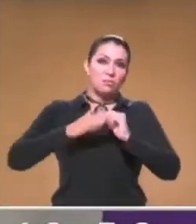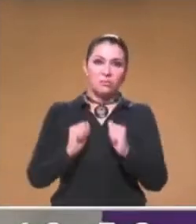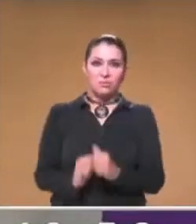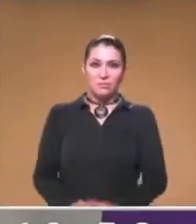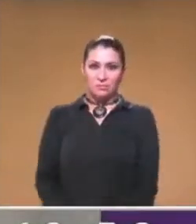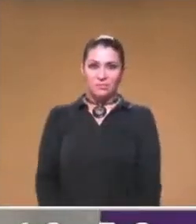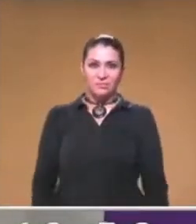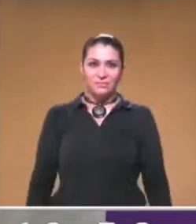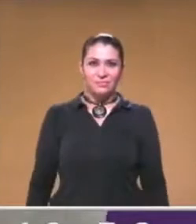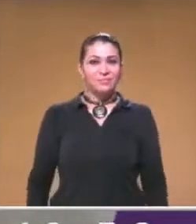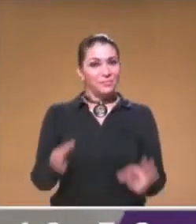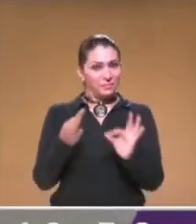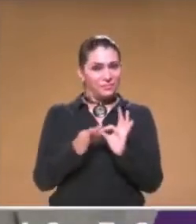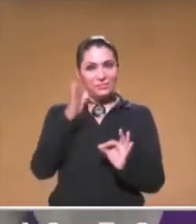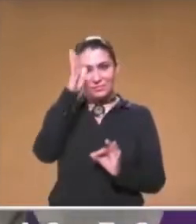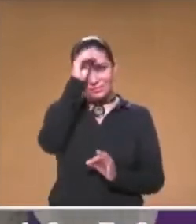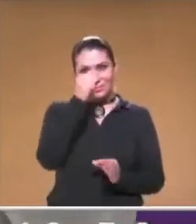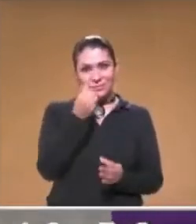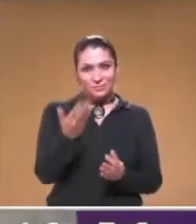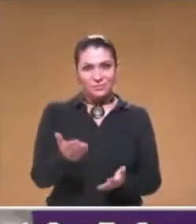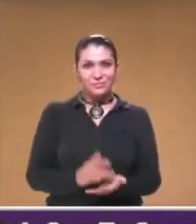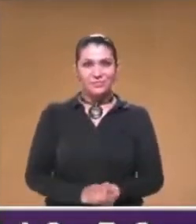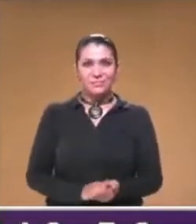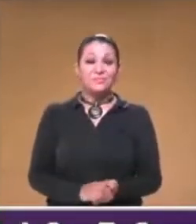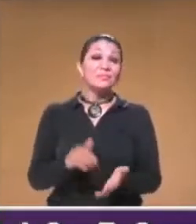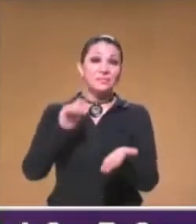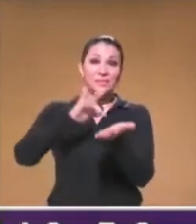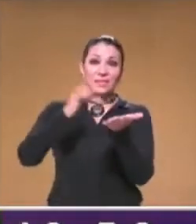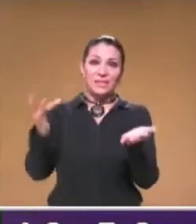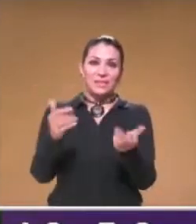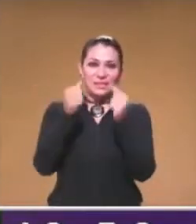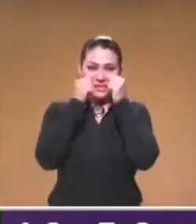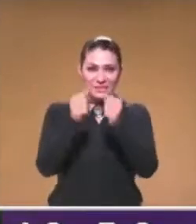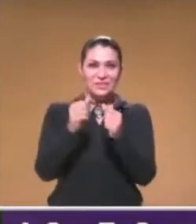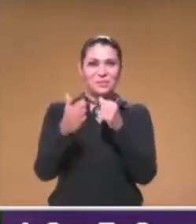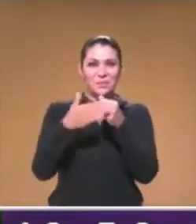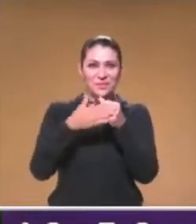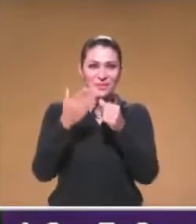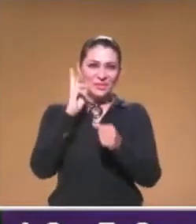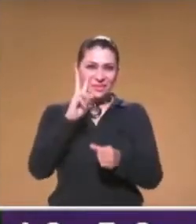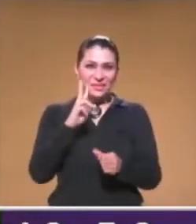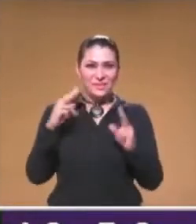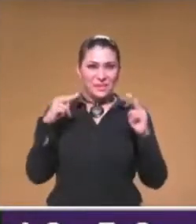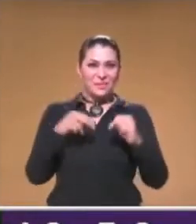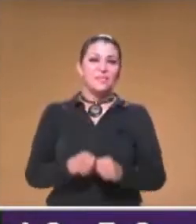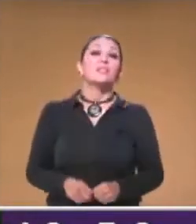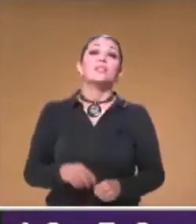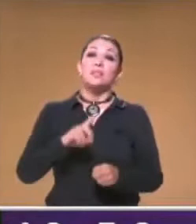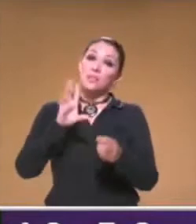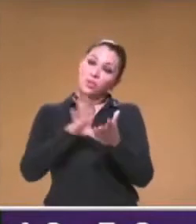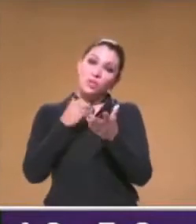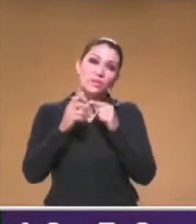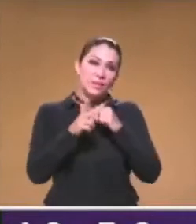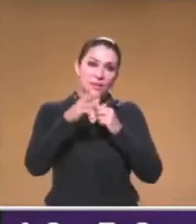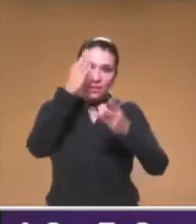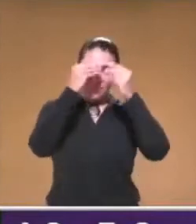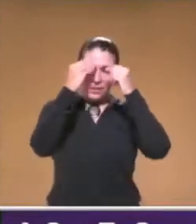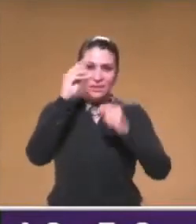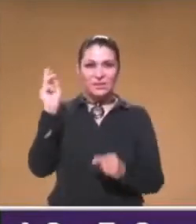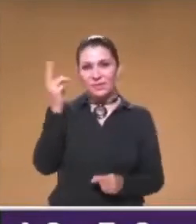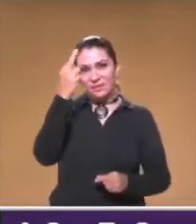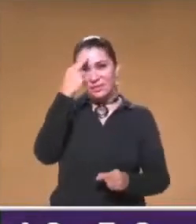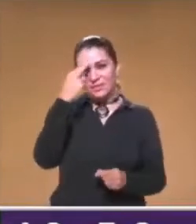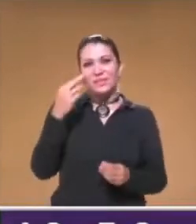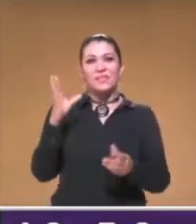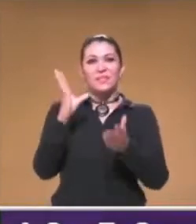¿Listo? ¿De acuerdo? Te agradezco tu atención. Nos veremos en una siguiente sesión para revisar el resto de los aprendizajes.